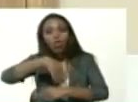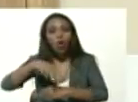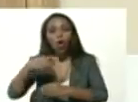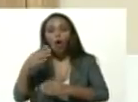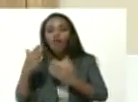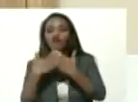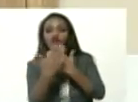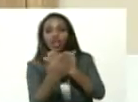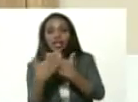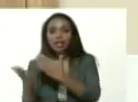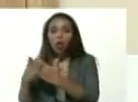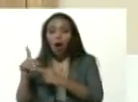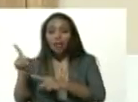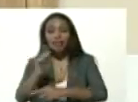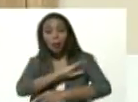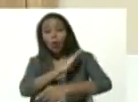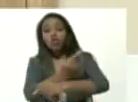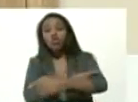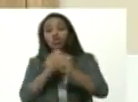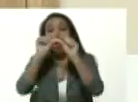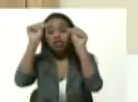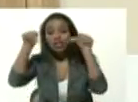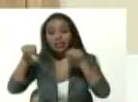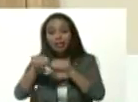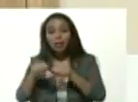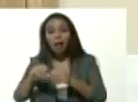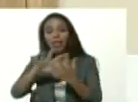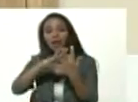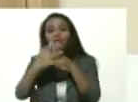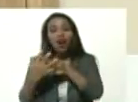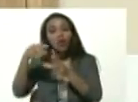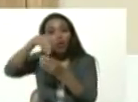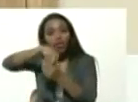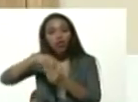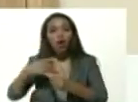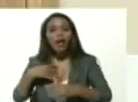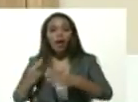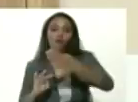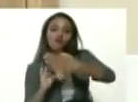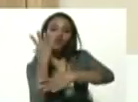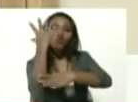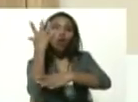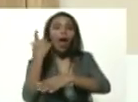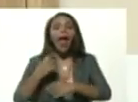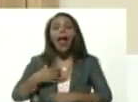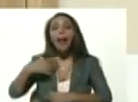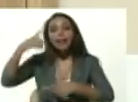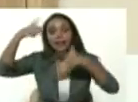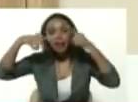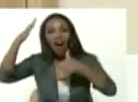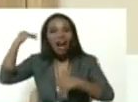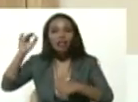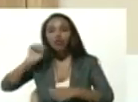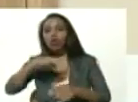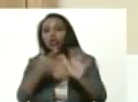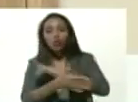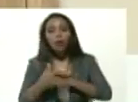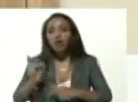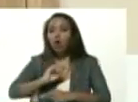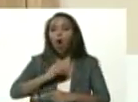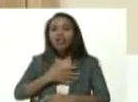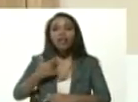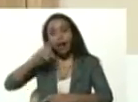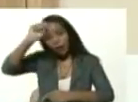es el poderoso sistema de Barrio Adentro que fundó nuestro comandante Chávez y que quieren desconocer.